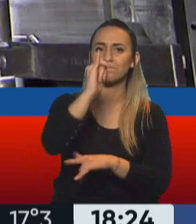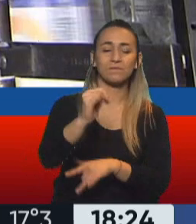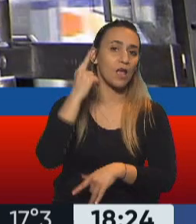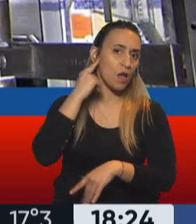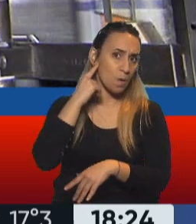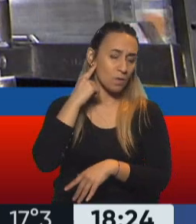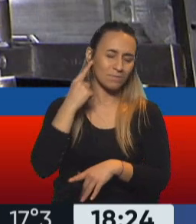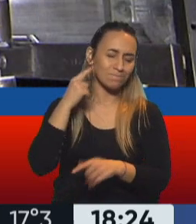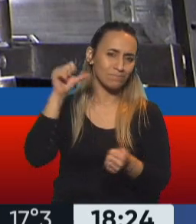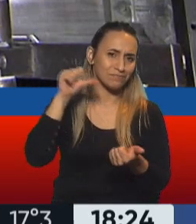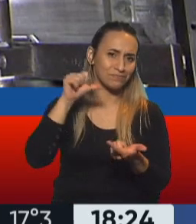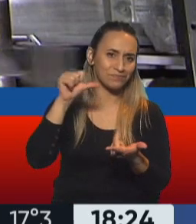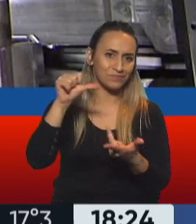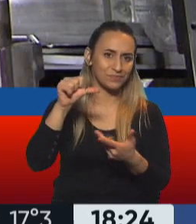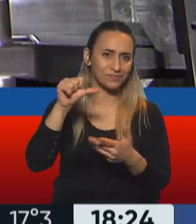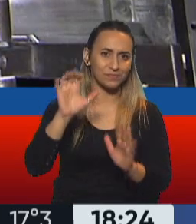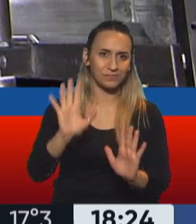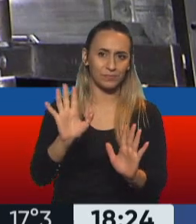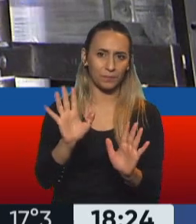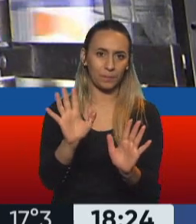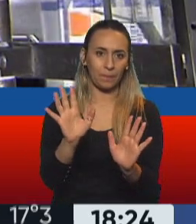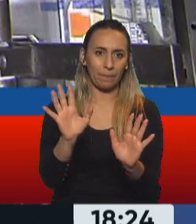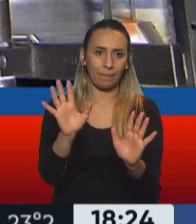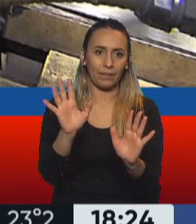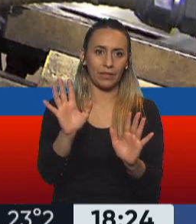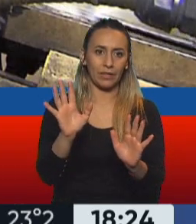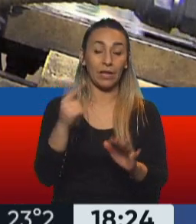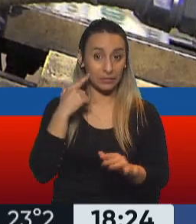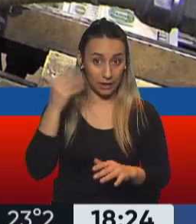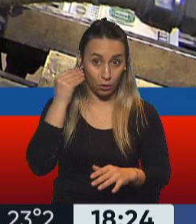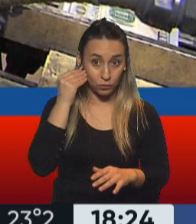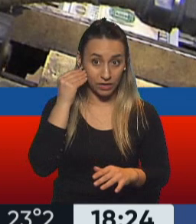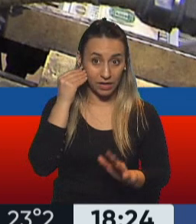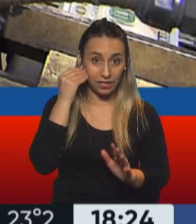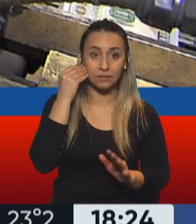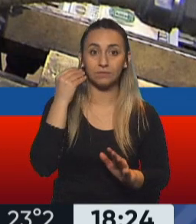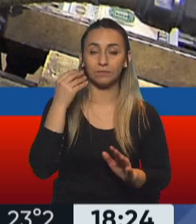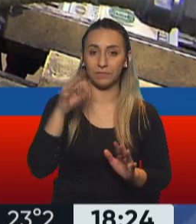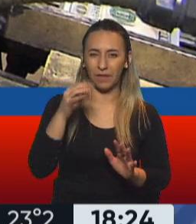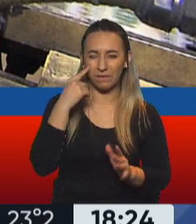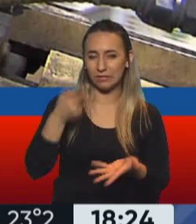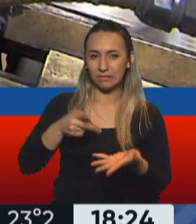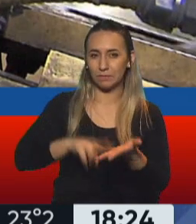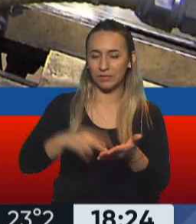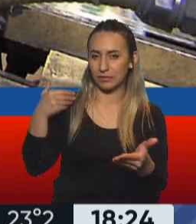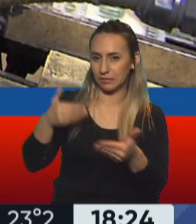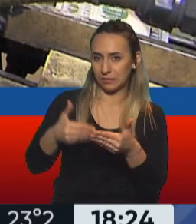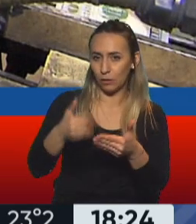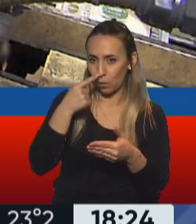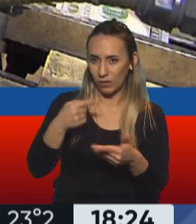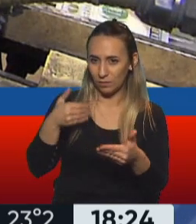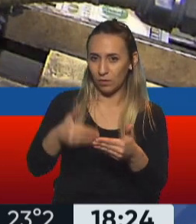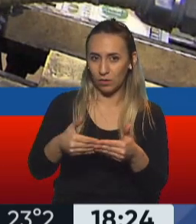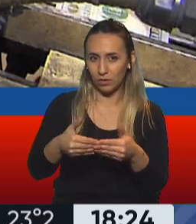alguna dificultad ahí, Nazarena, bien. ¿Ahí me escuchás? Ahí, dale. Sí, repetime la última frase,